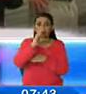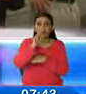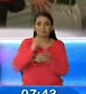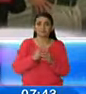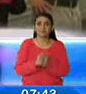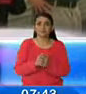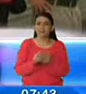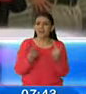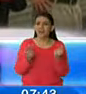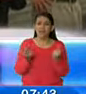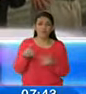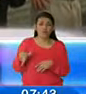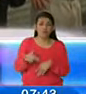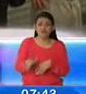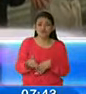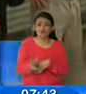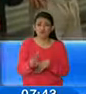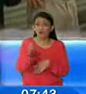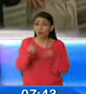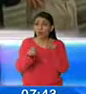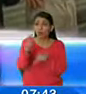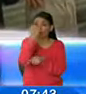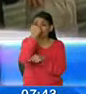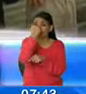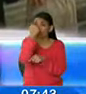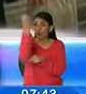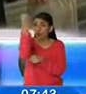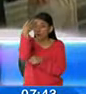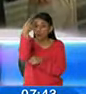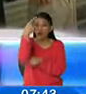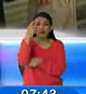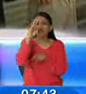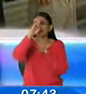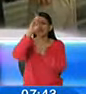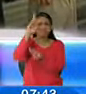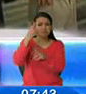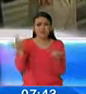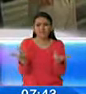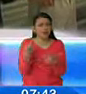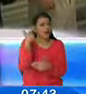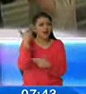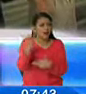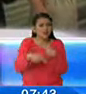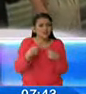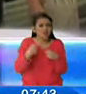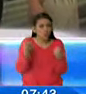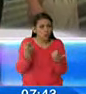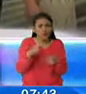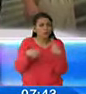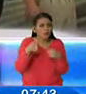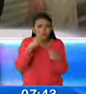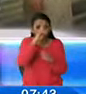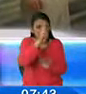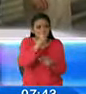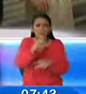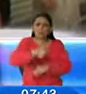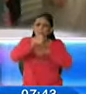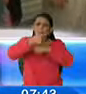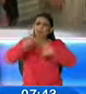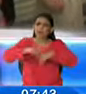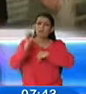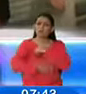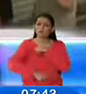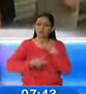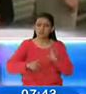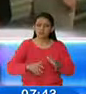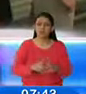toda velocidad, inclusive se pasan en rojo y no respetan. Yo no sé hasta cuándo va a suceder eso. Yo creo que las autoridades ya deberían tomar cartas en el